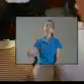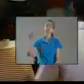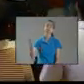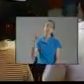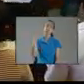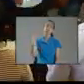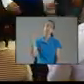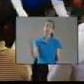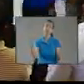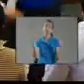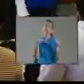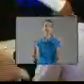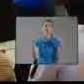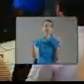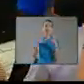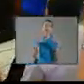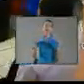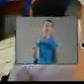Señor, y que tus